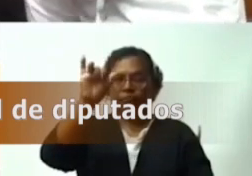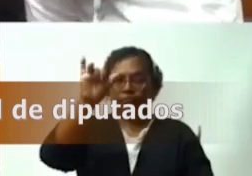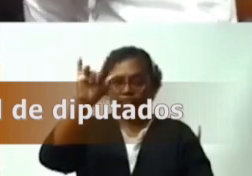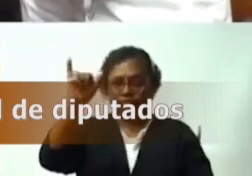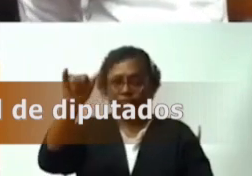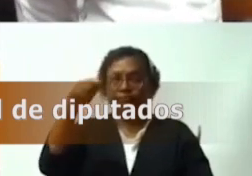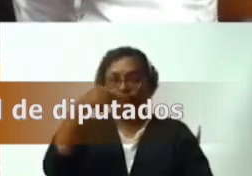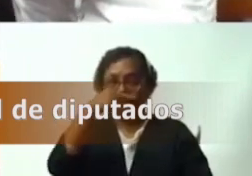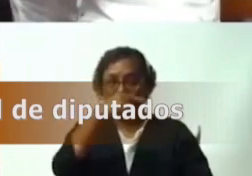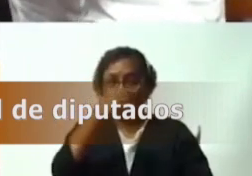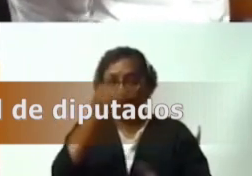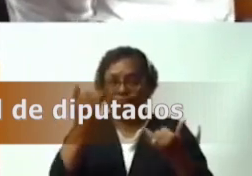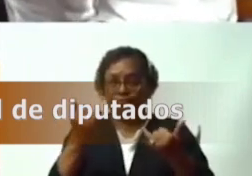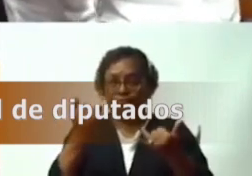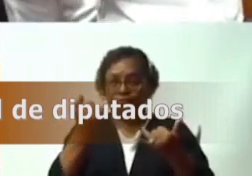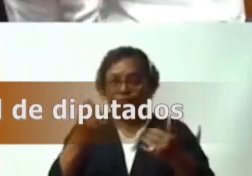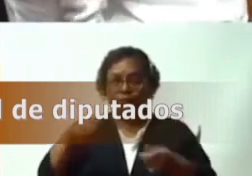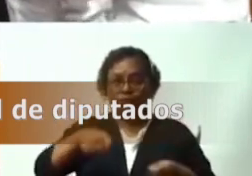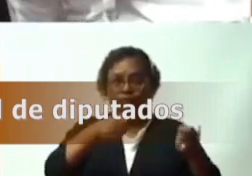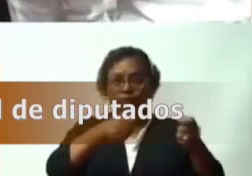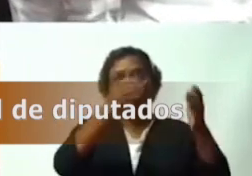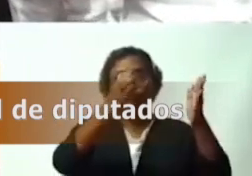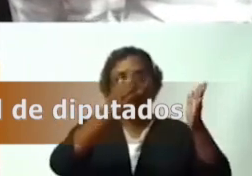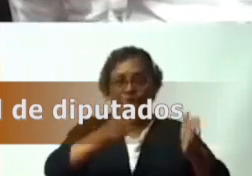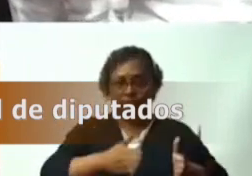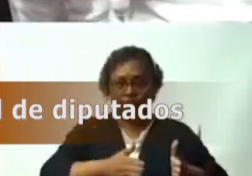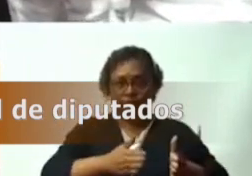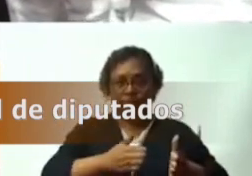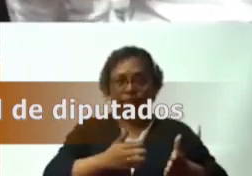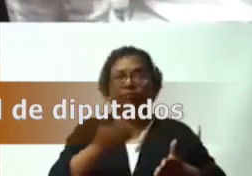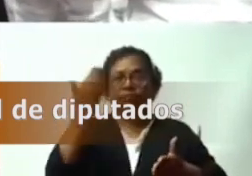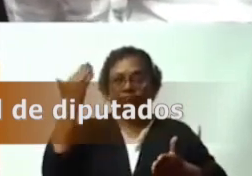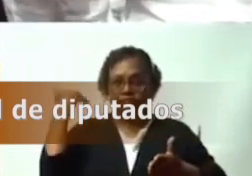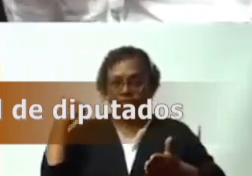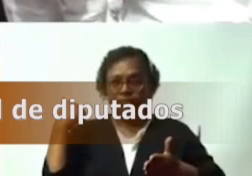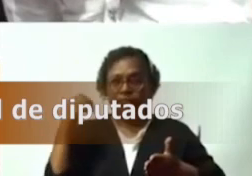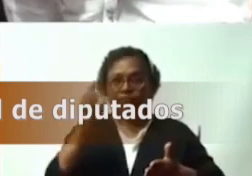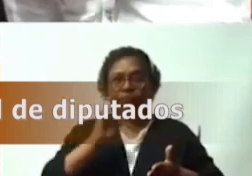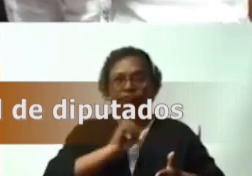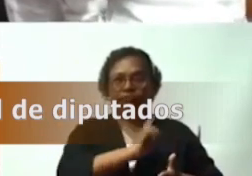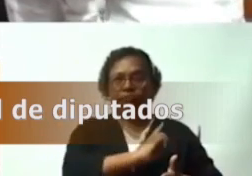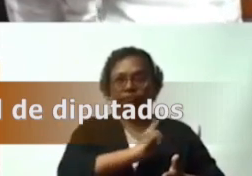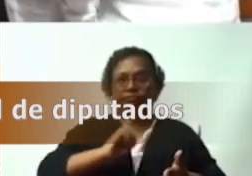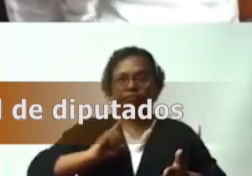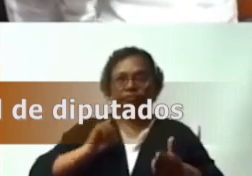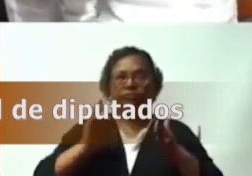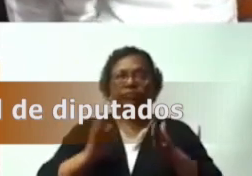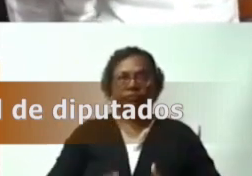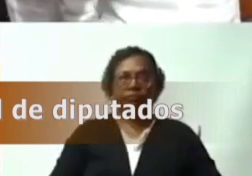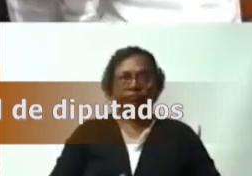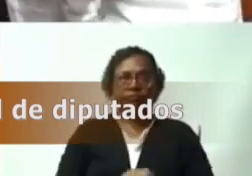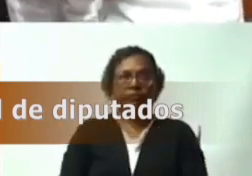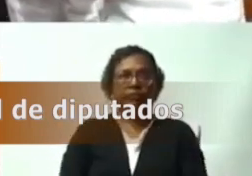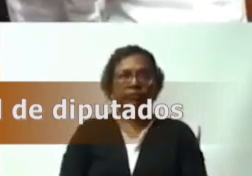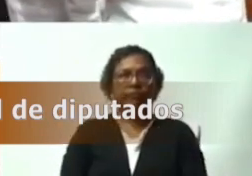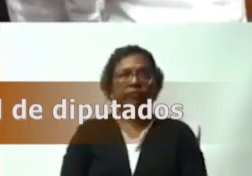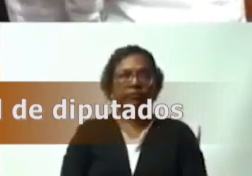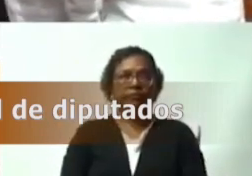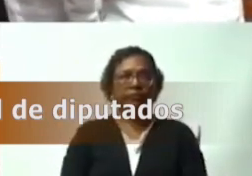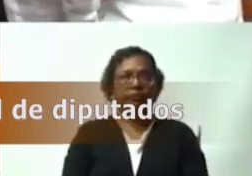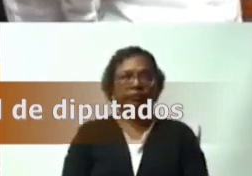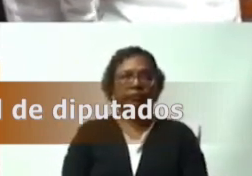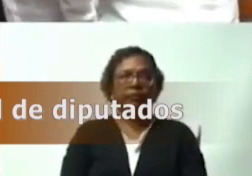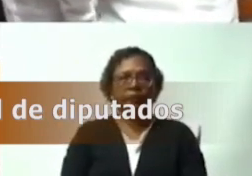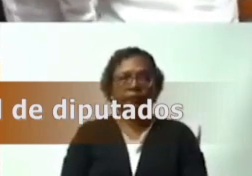la oposición en las manos del prm va a estar grandes decisiones que aún con la inmensa